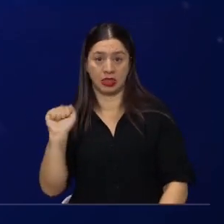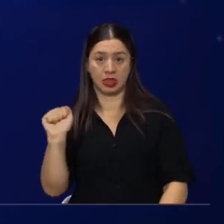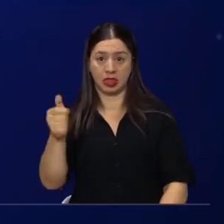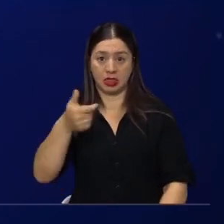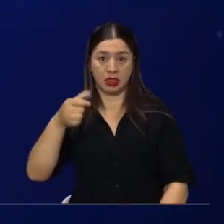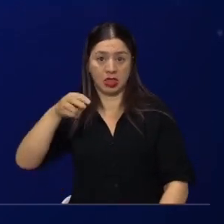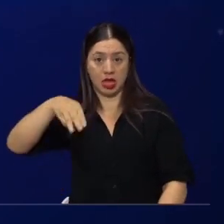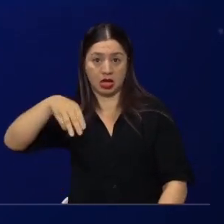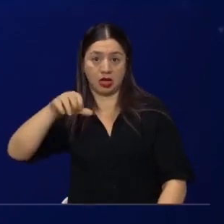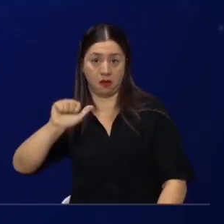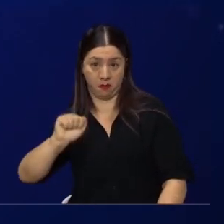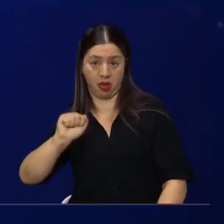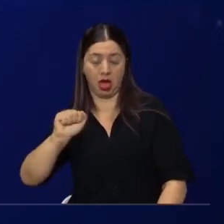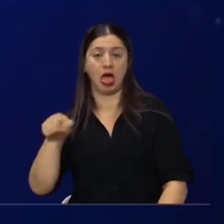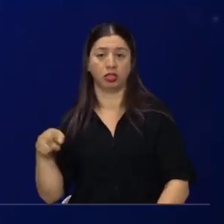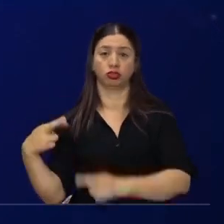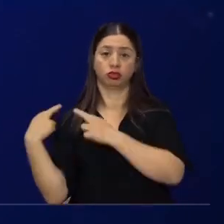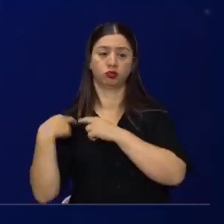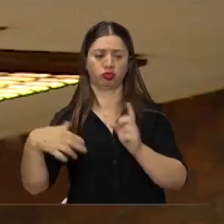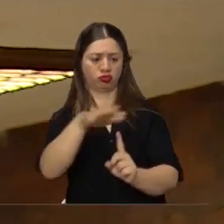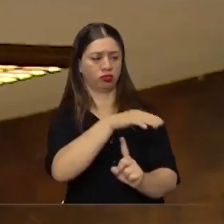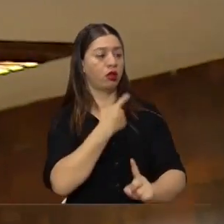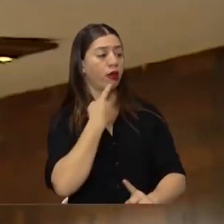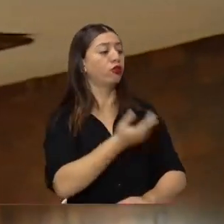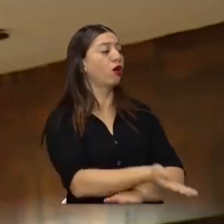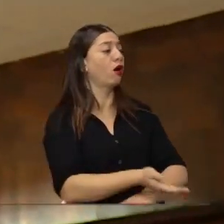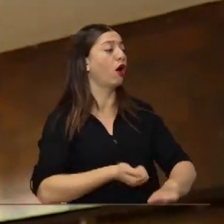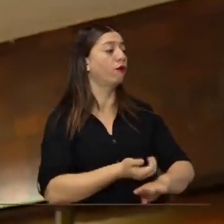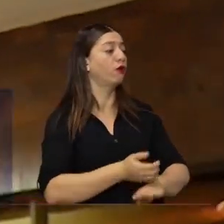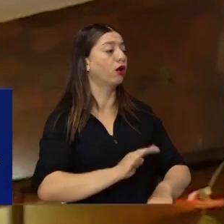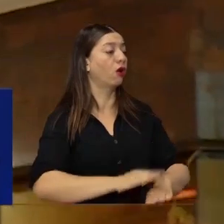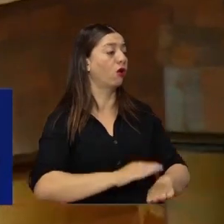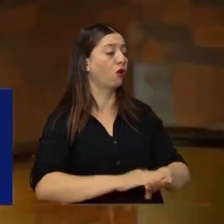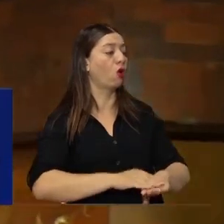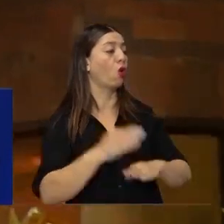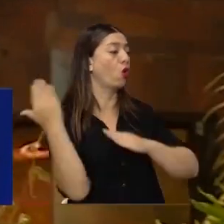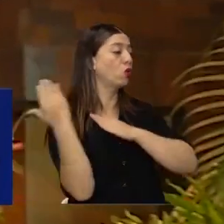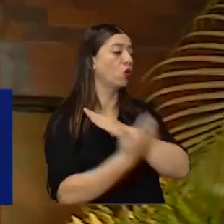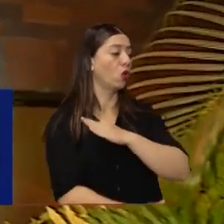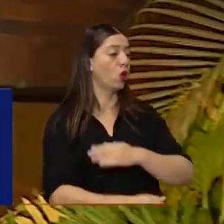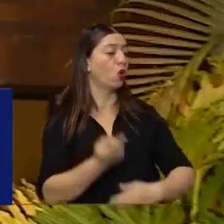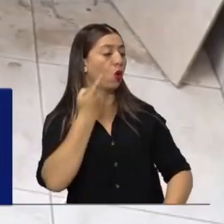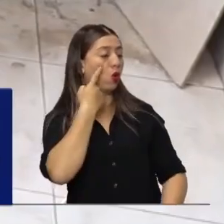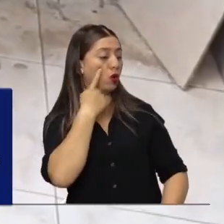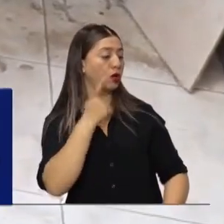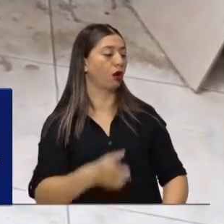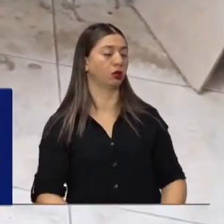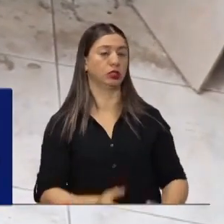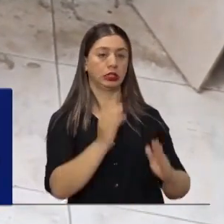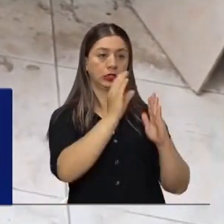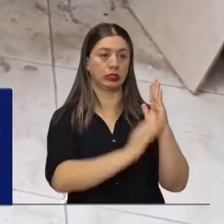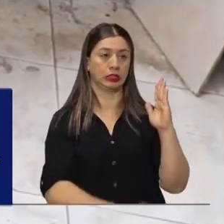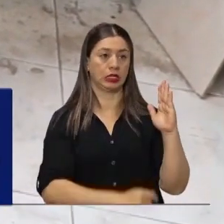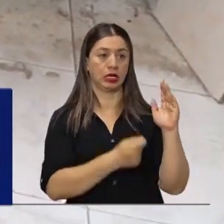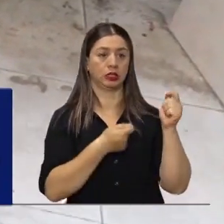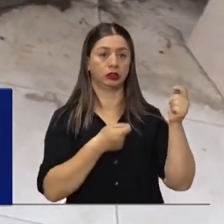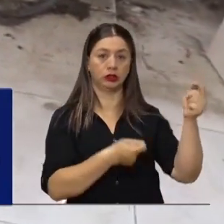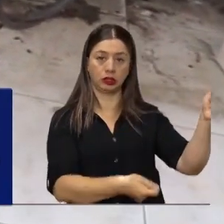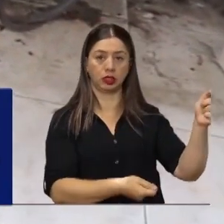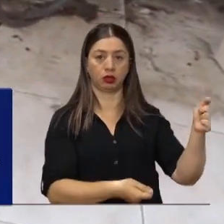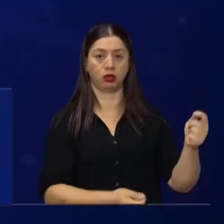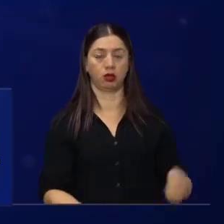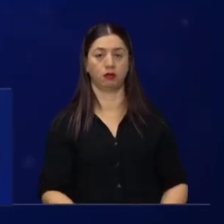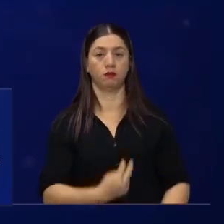de Gestión al Medio Ambiente, DAGMA, les estaría advirtiendo de supuestas sanciones al no acceder a un certificado de